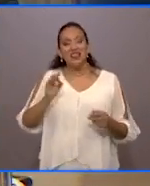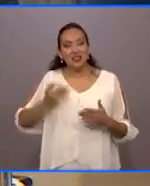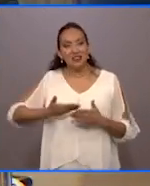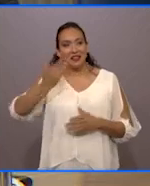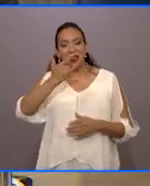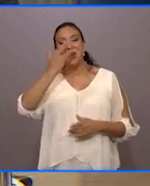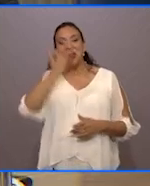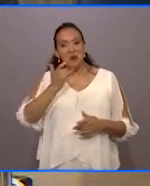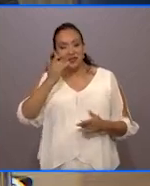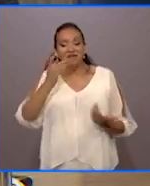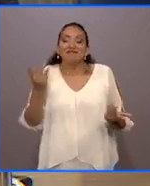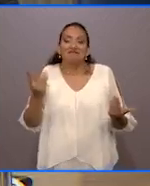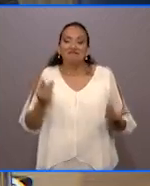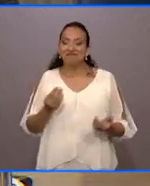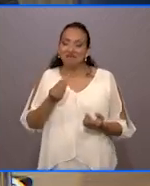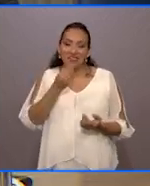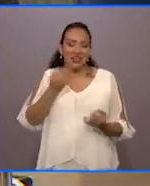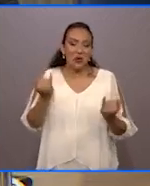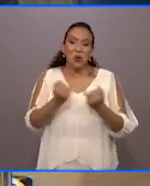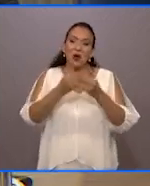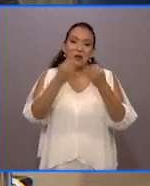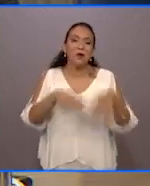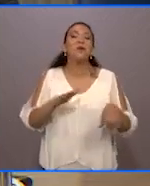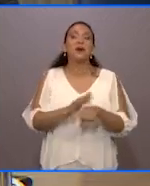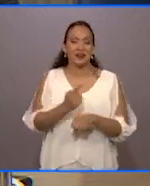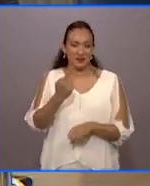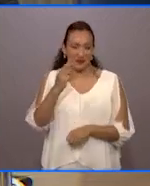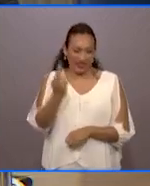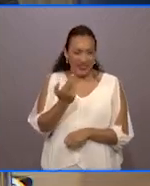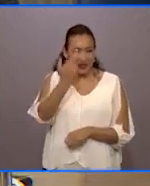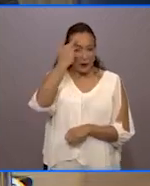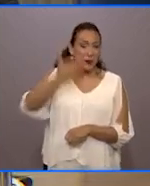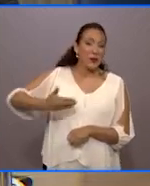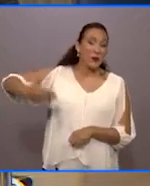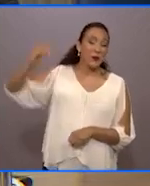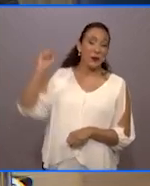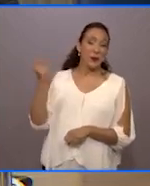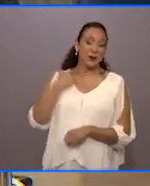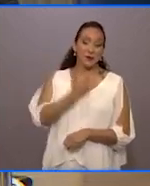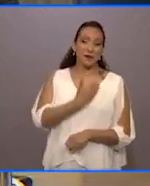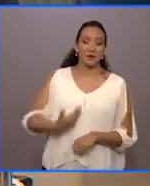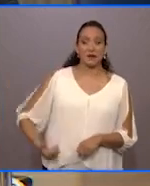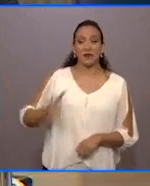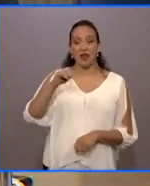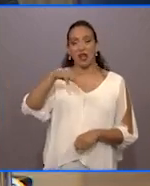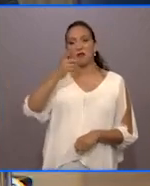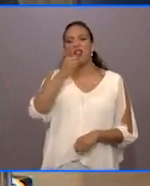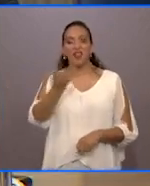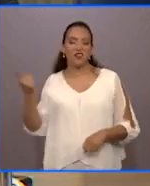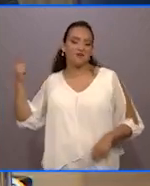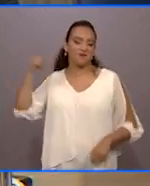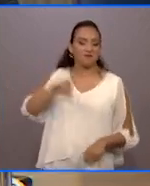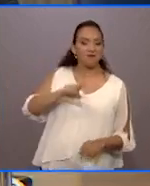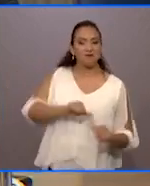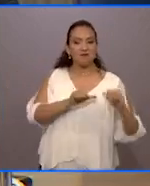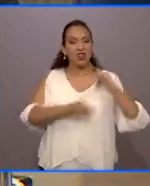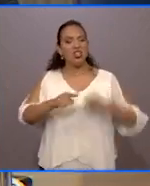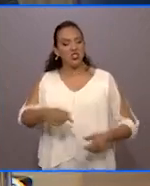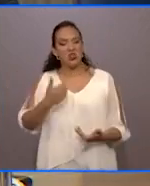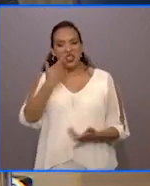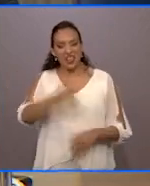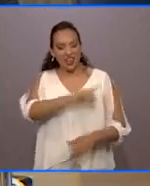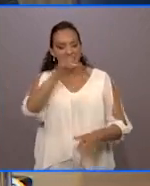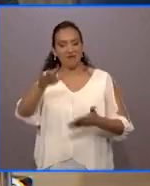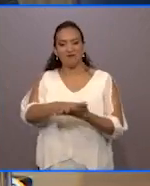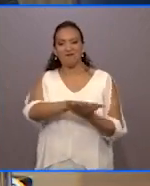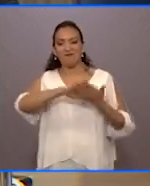a perder porque había una decisión de un presidente autoritario y poderosísimo que dijo: quiero esta reforma de regalo antes de